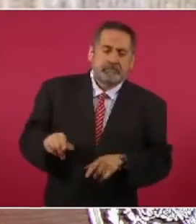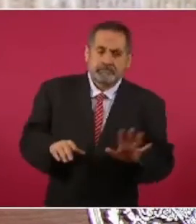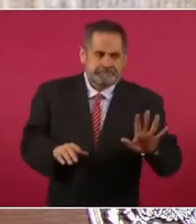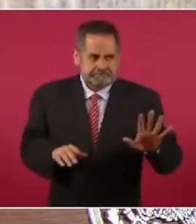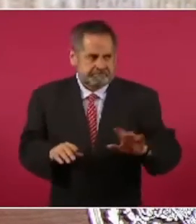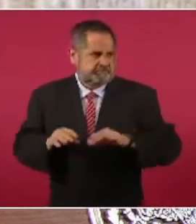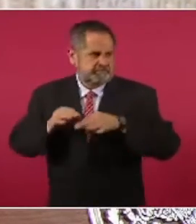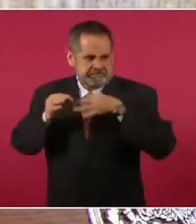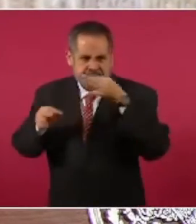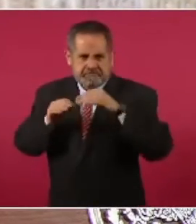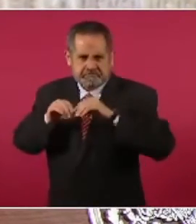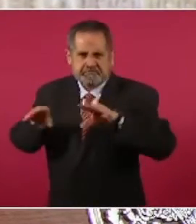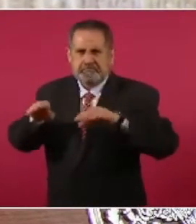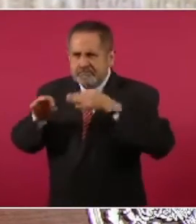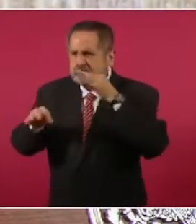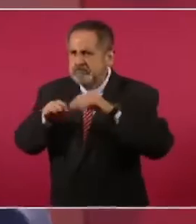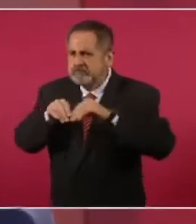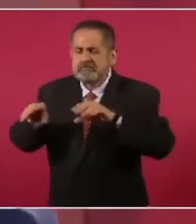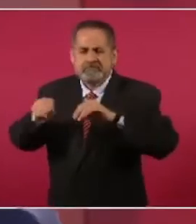de peje.